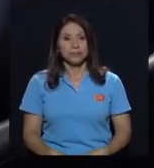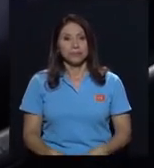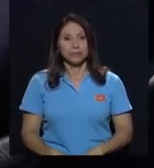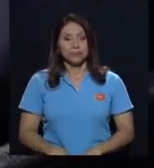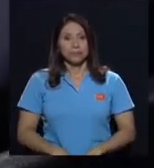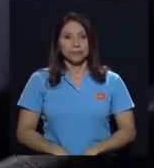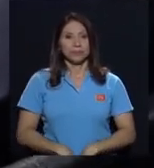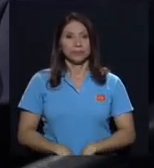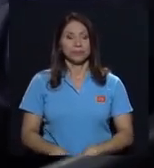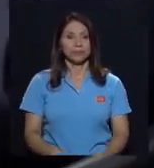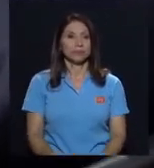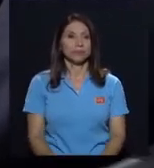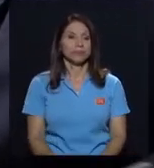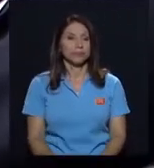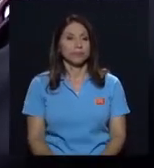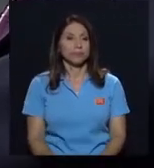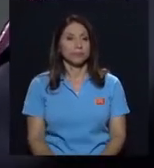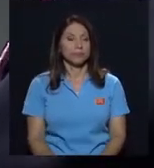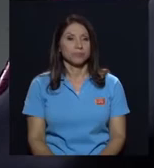1a